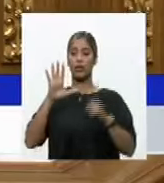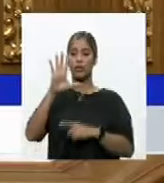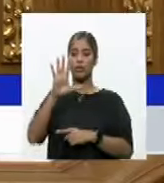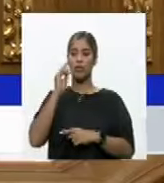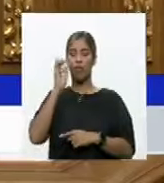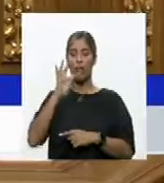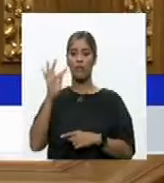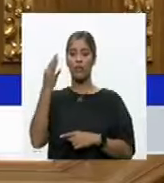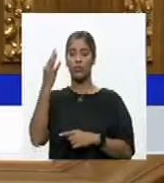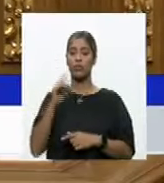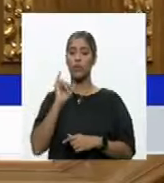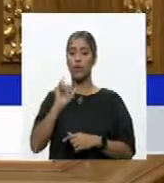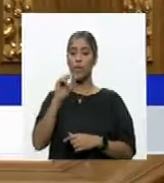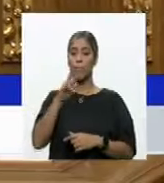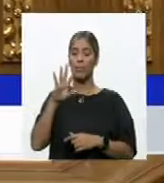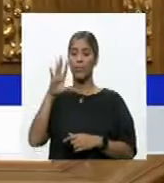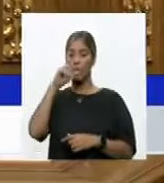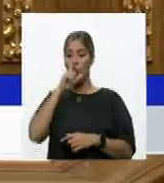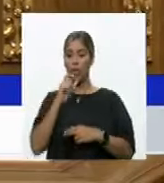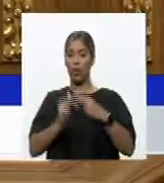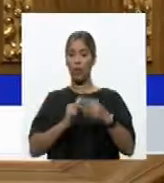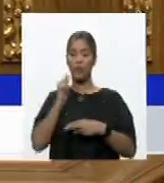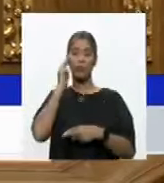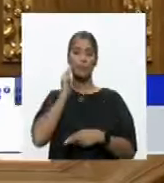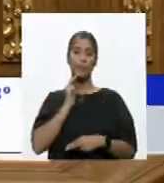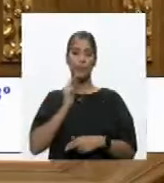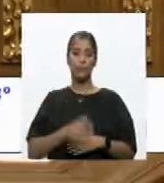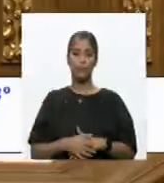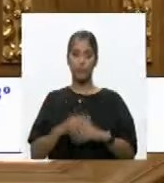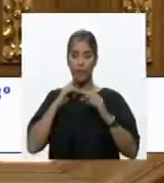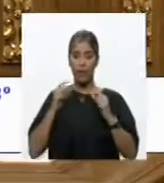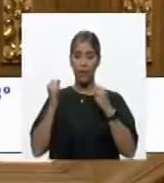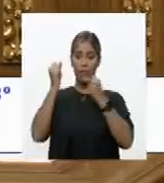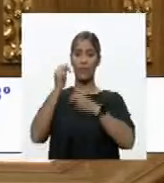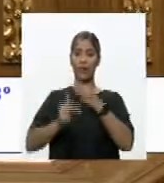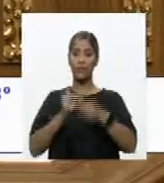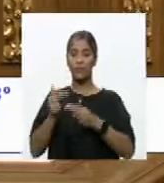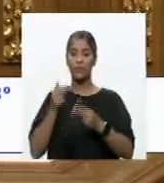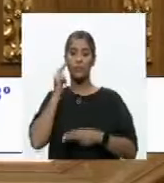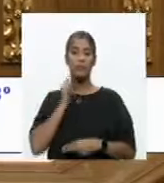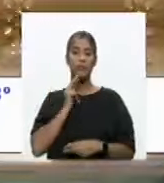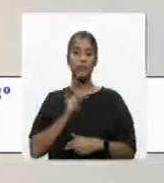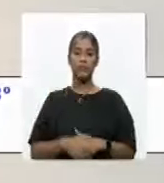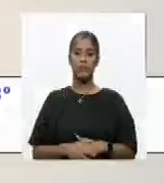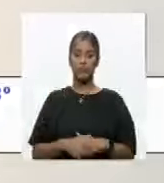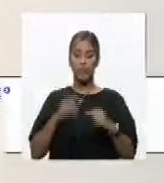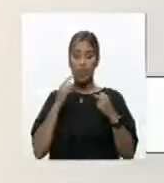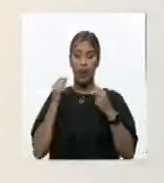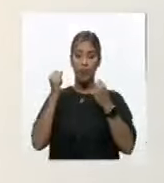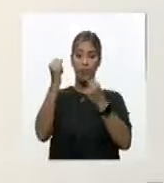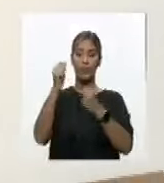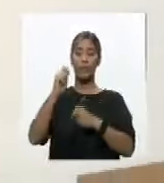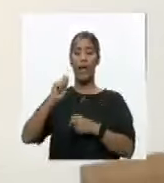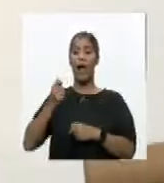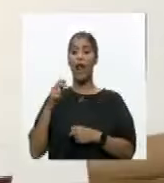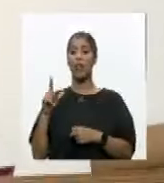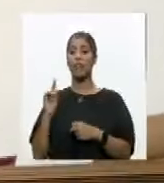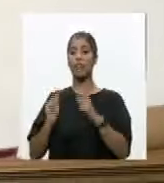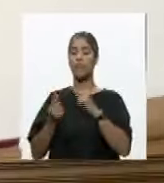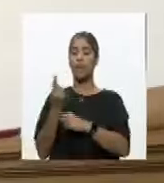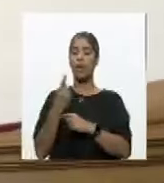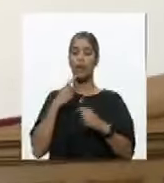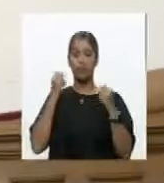la Federación y 25 años de la Revolución Bolivariana. ¡Que viva la Revolución Bolivariana! ¡Que viva Alí Primera!